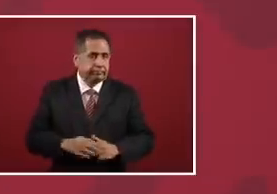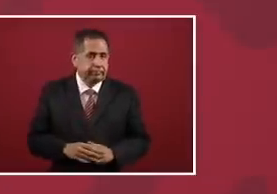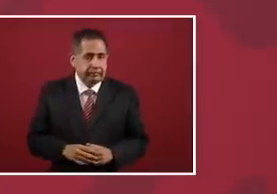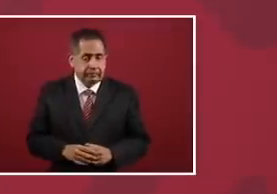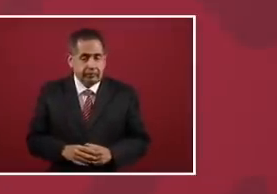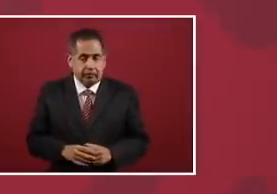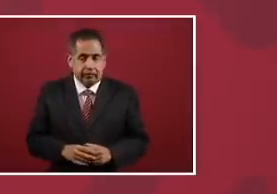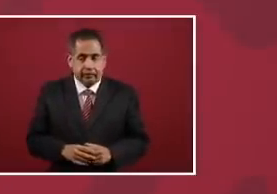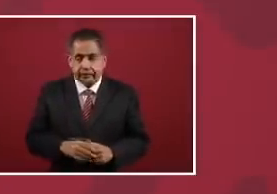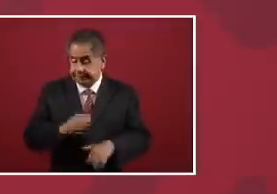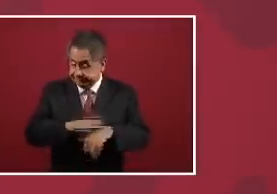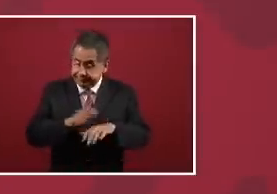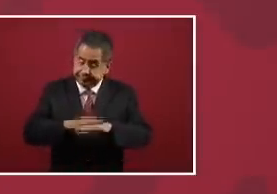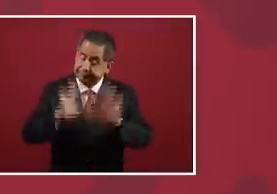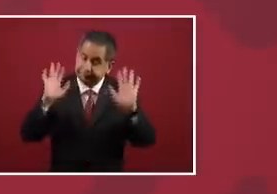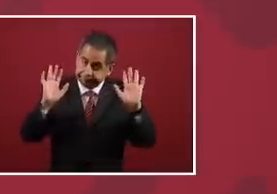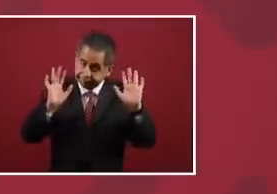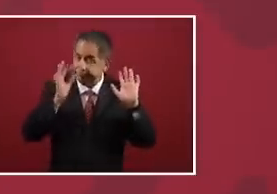y conste